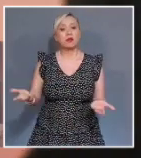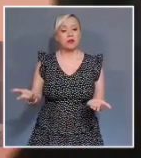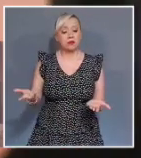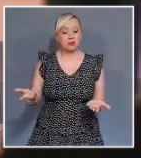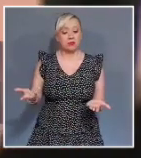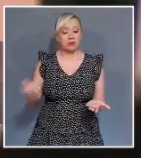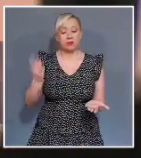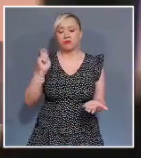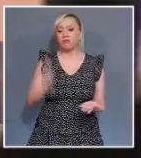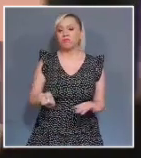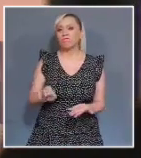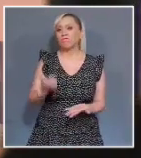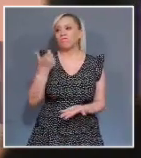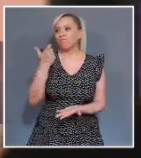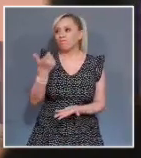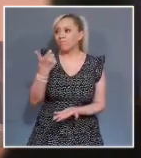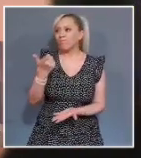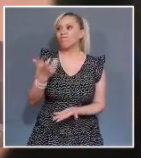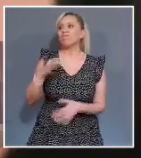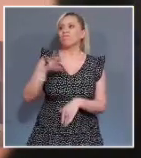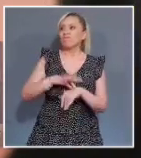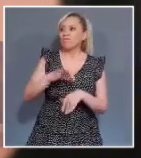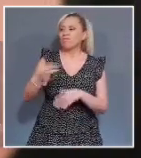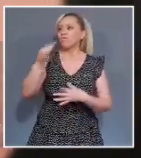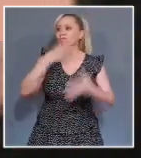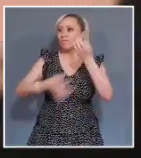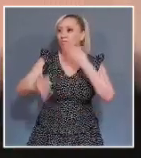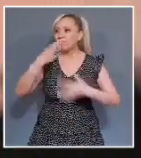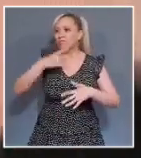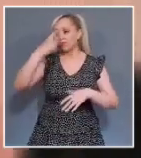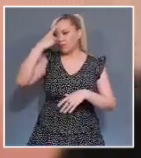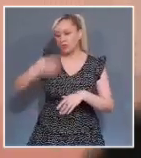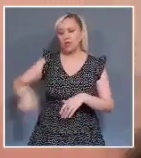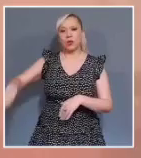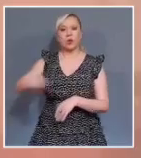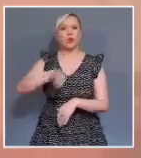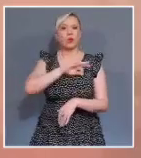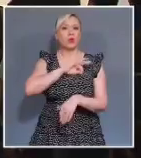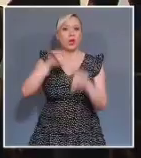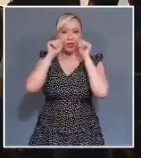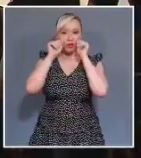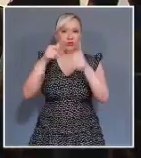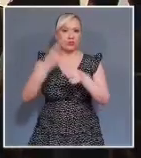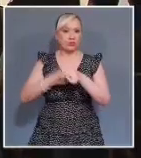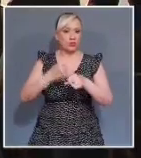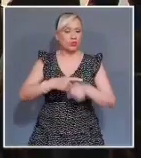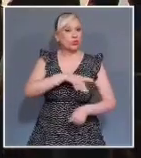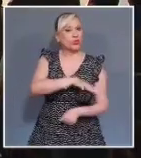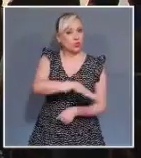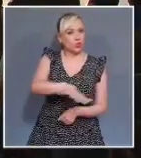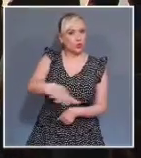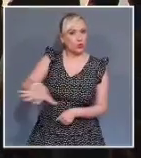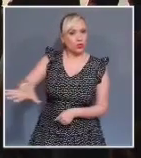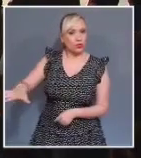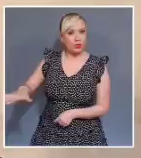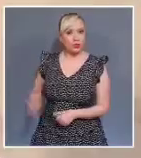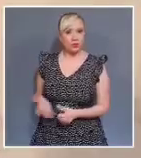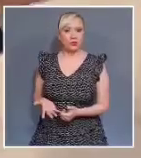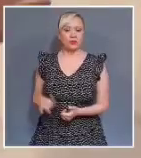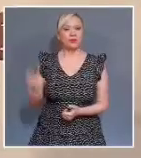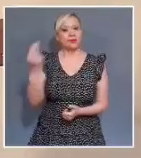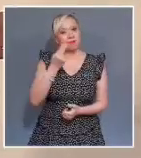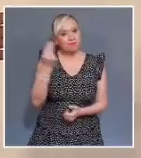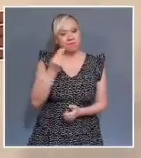recursos necesarios para que los enfermos todos puedan ser atendidos. El que logra ser atendido. Mencionaron que debe haber un sistema de salud